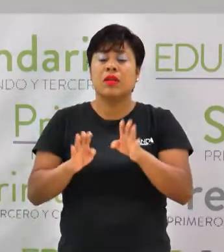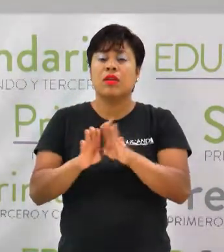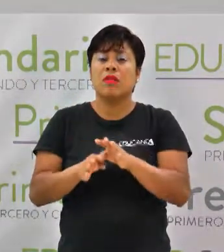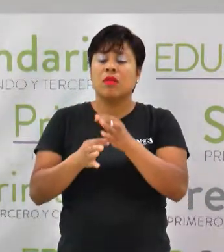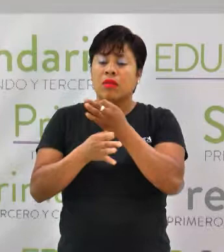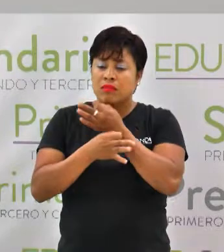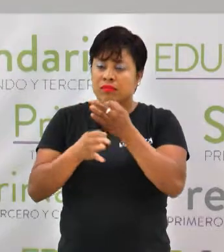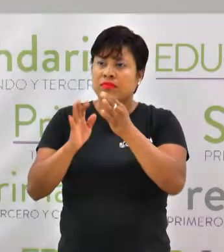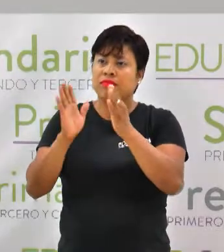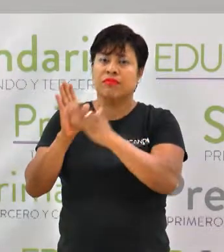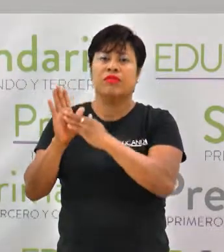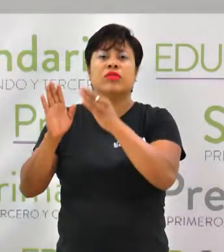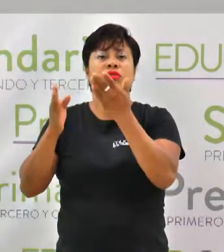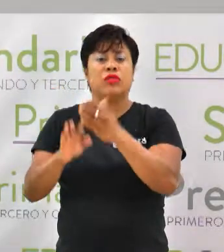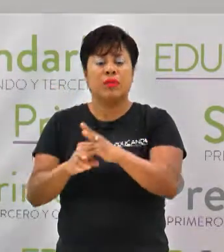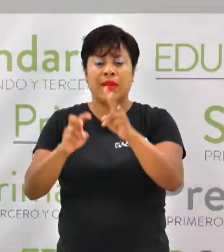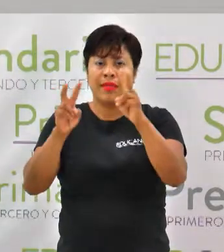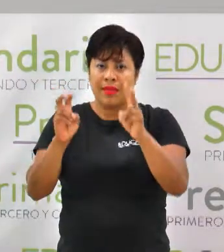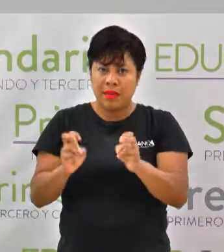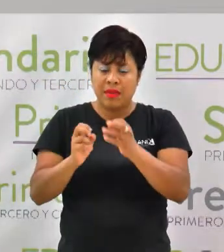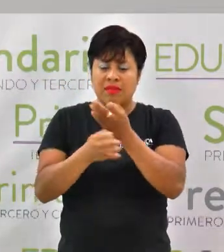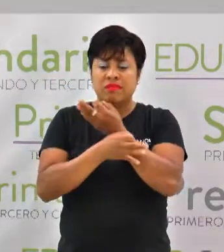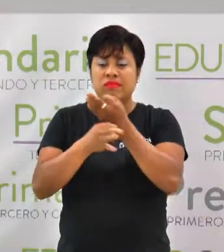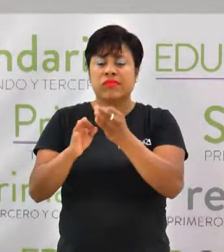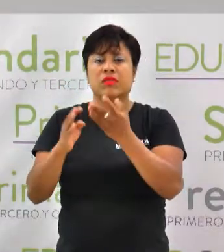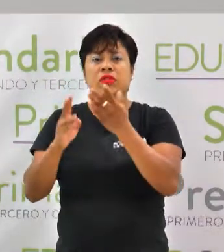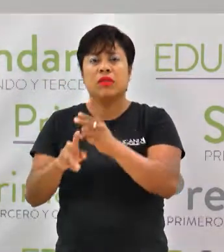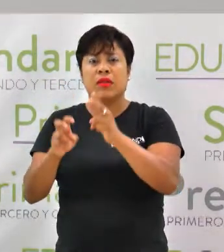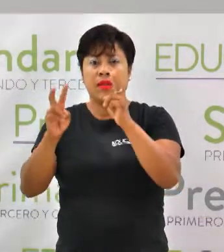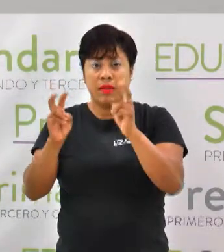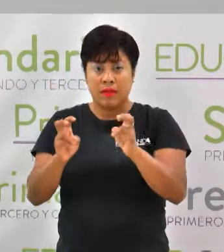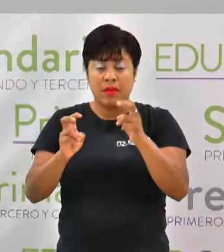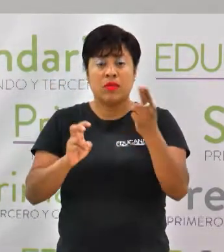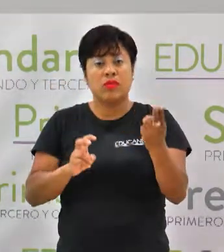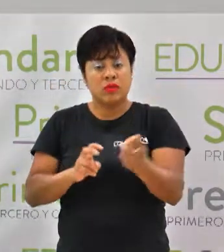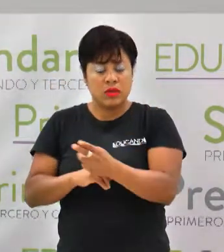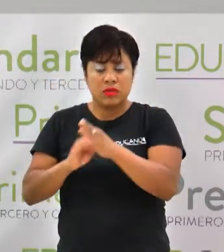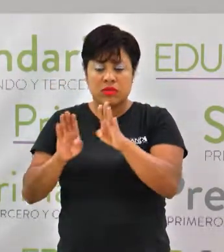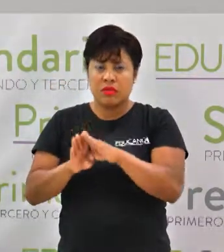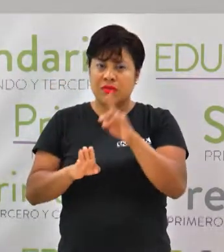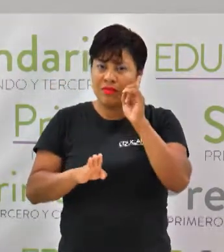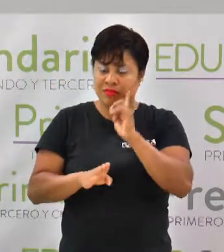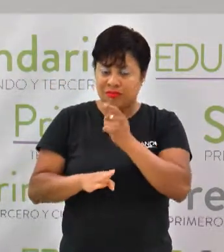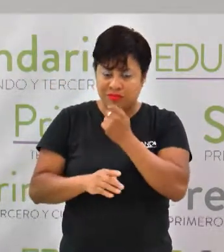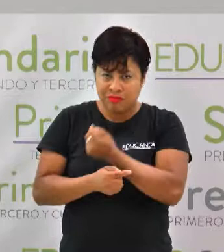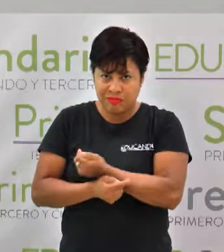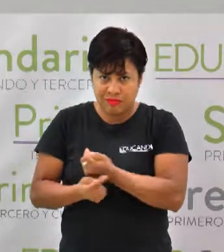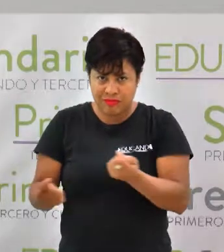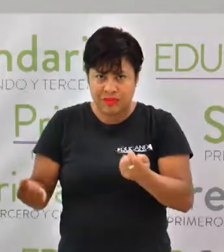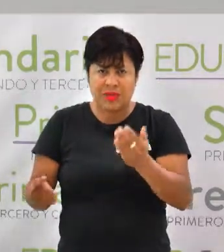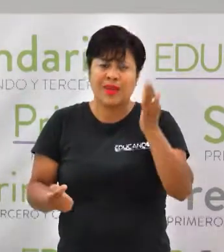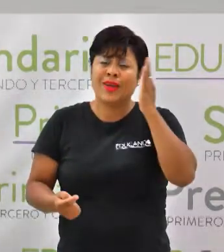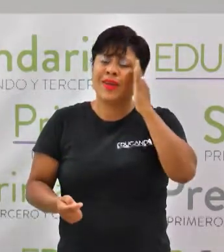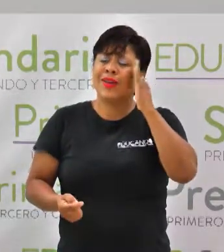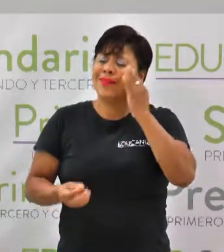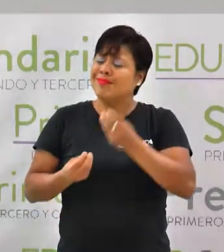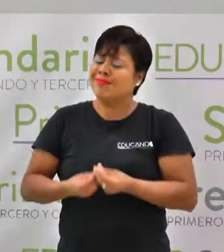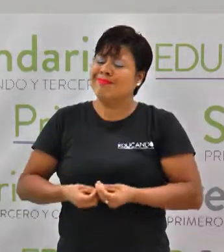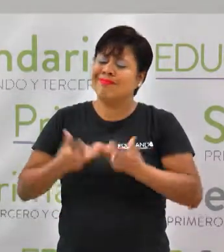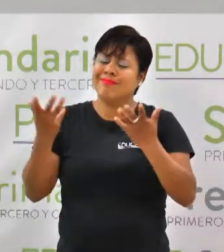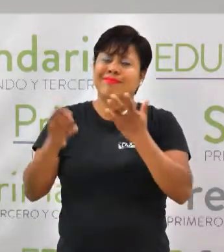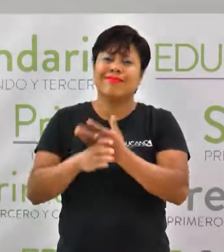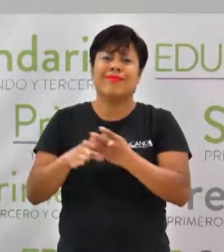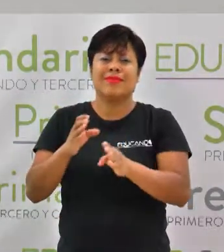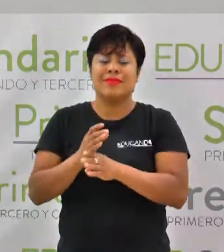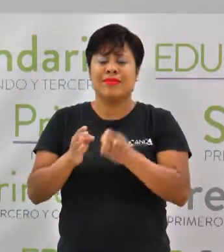una exposición de un tema. Ustedes, como niños y niñas, conocen